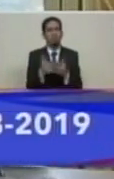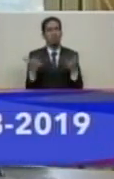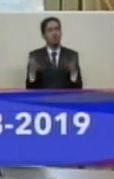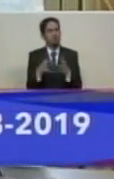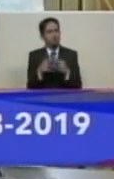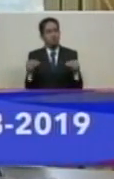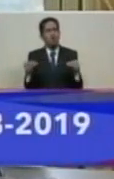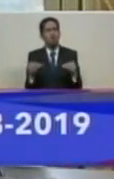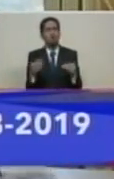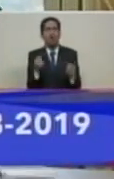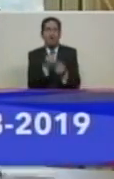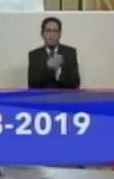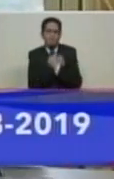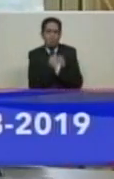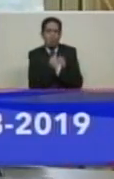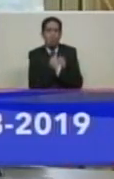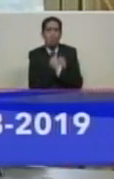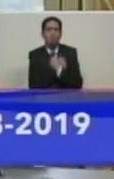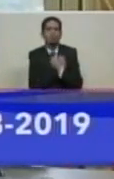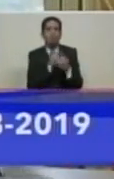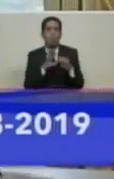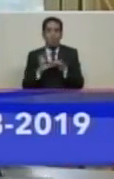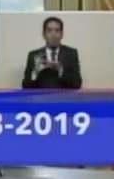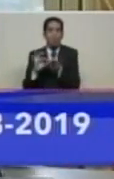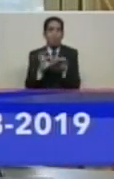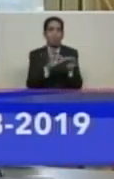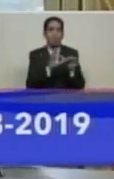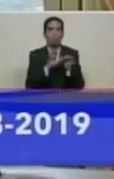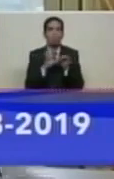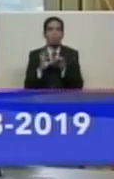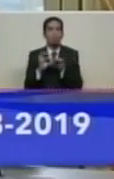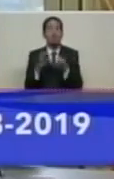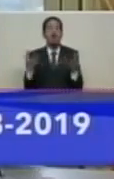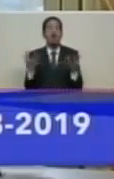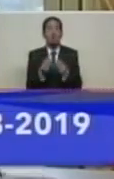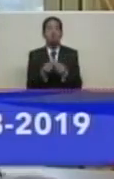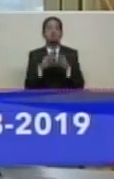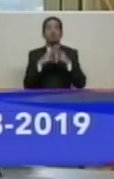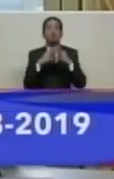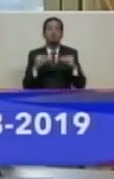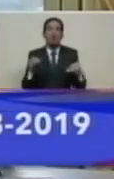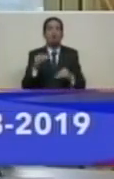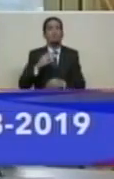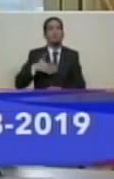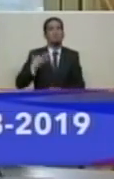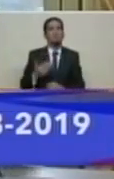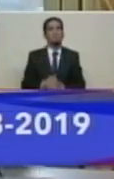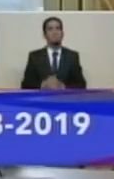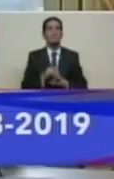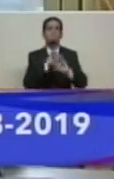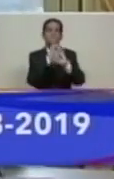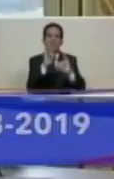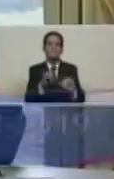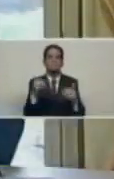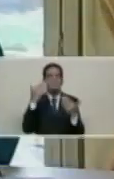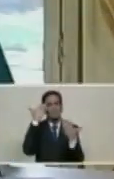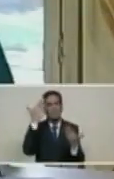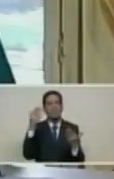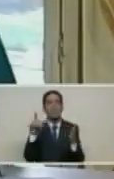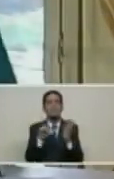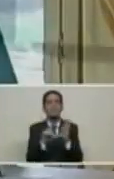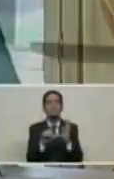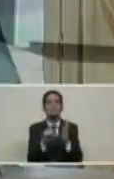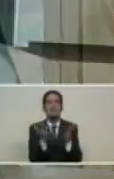todas, con amor, con unión, porque juntos todo es posible. Felicidades a los liceos y